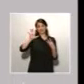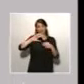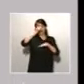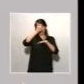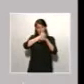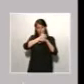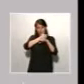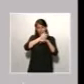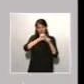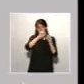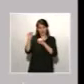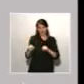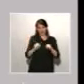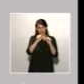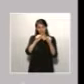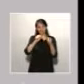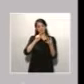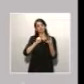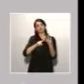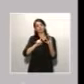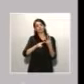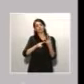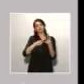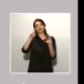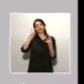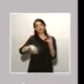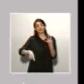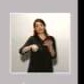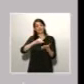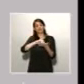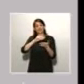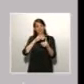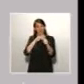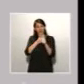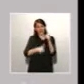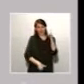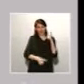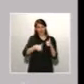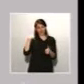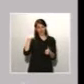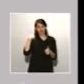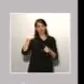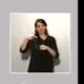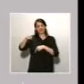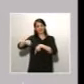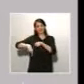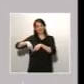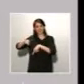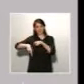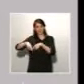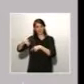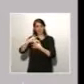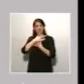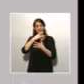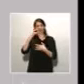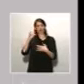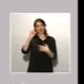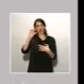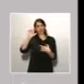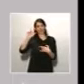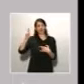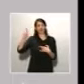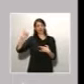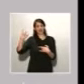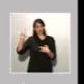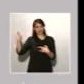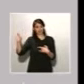Miguel Villarroya. Y la secretaria general de Transportes, María José Rayo. Mientras tanto, que